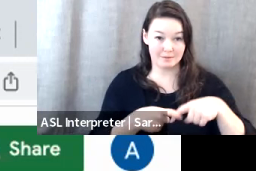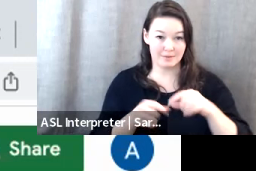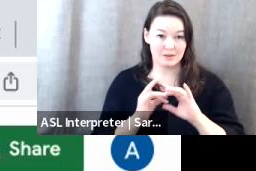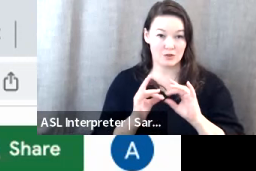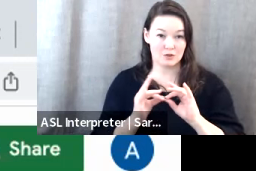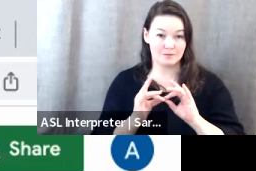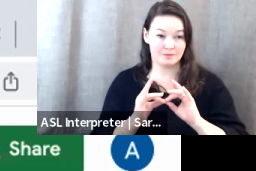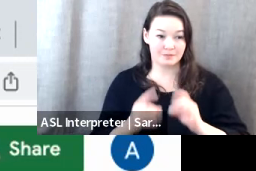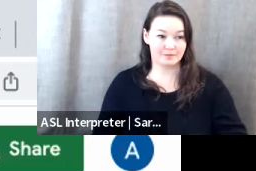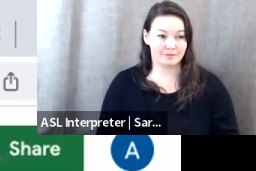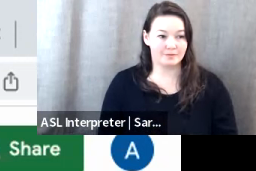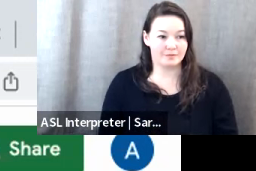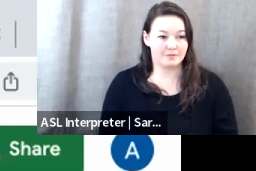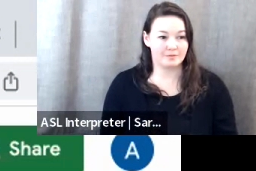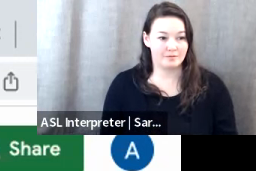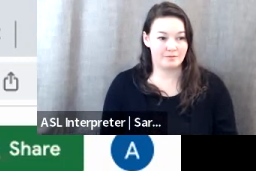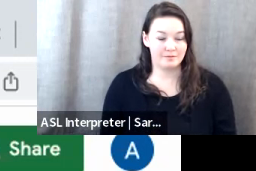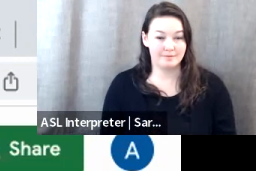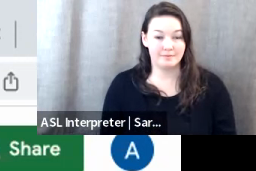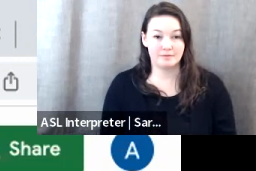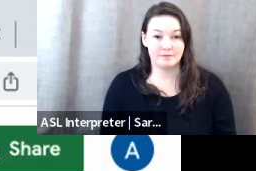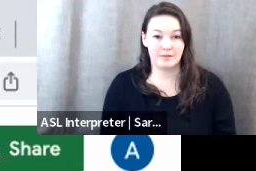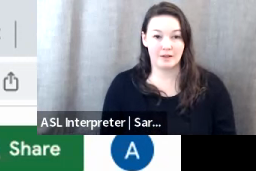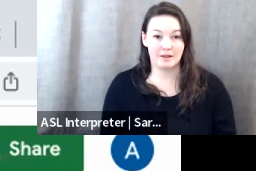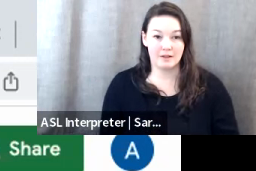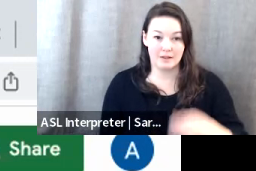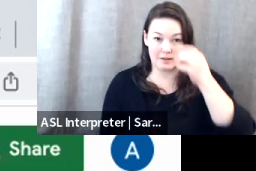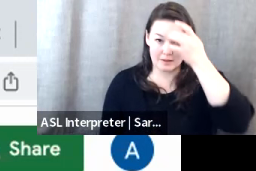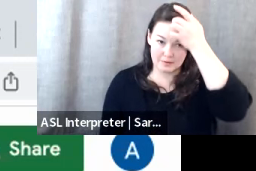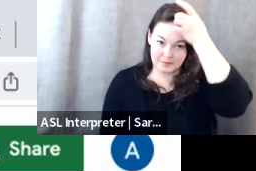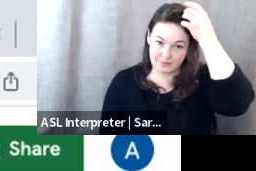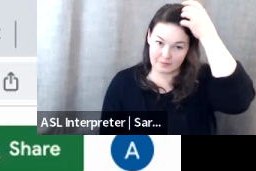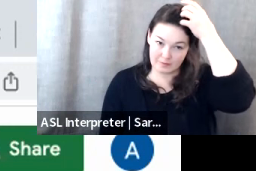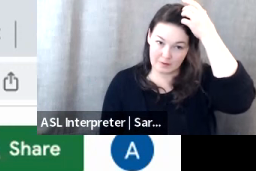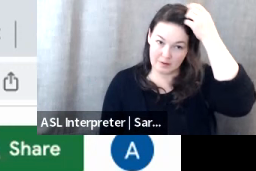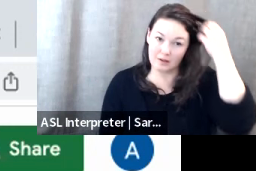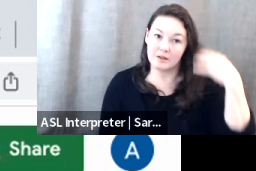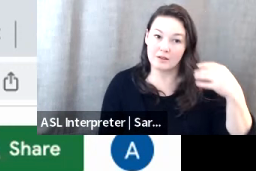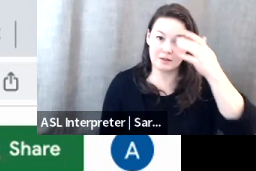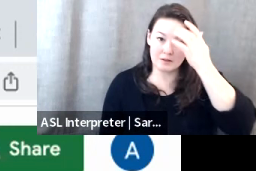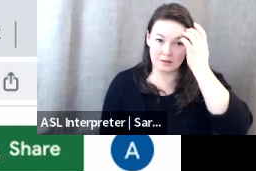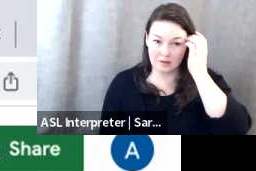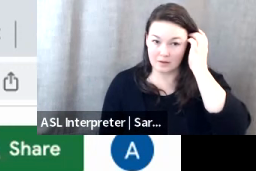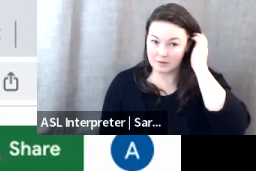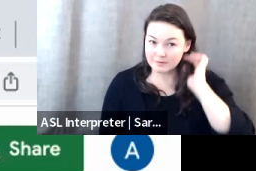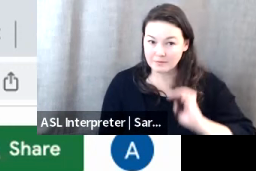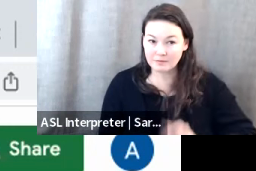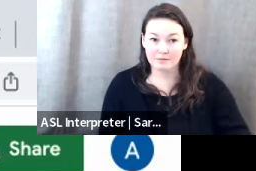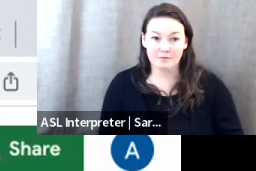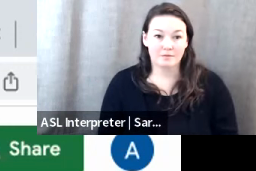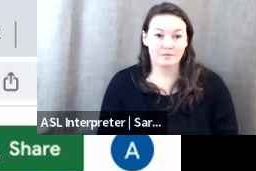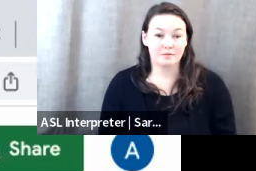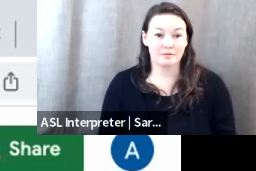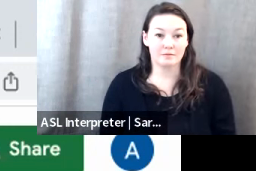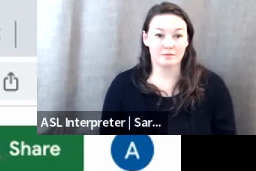presentara en forma que tuviéramos un plan estratégico para poder alcanzar a las comunidades